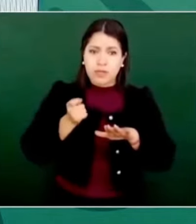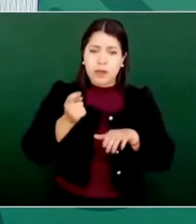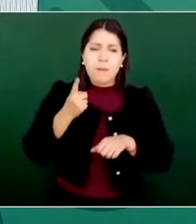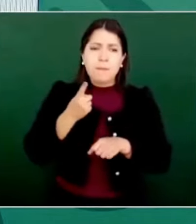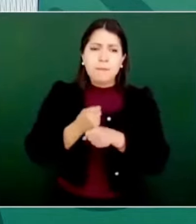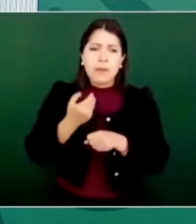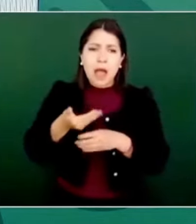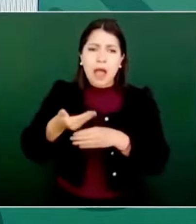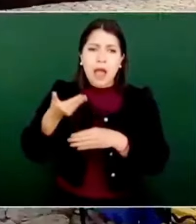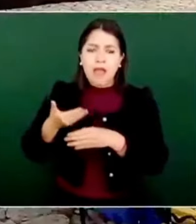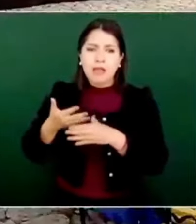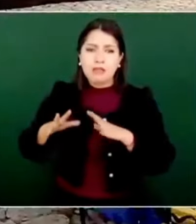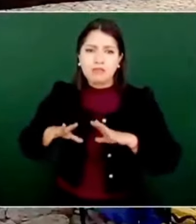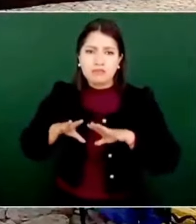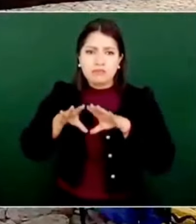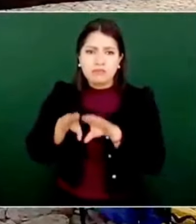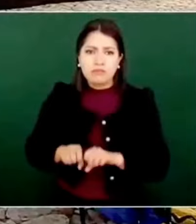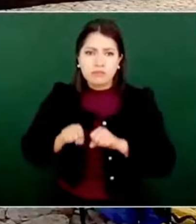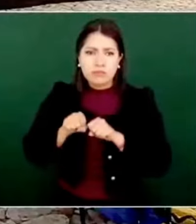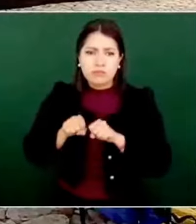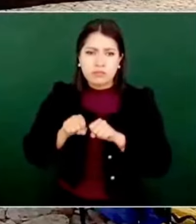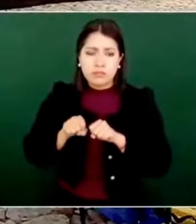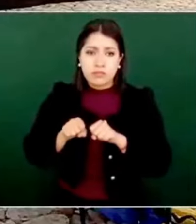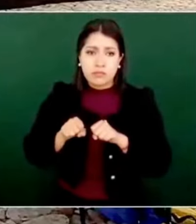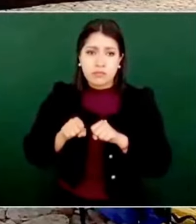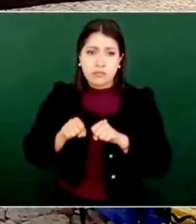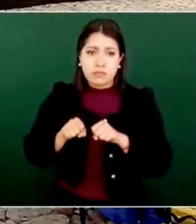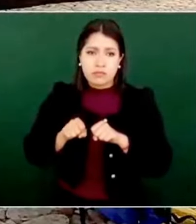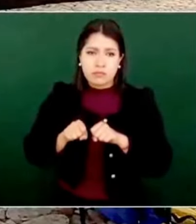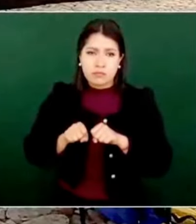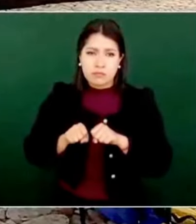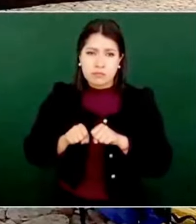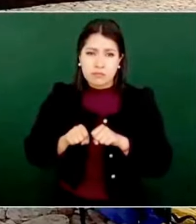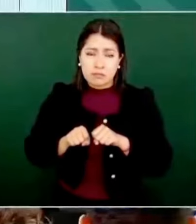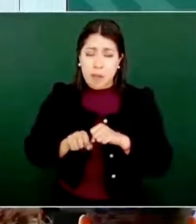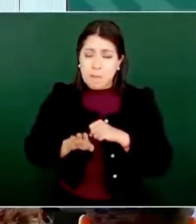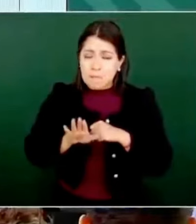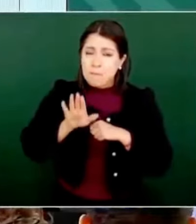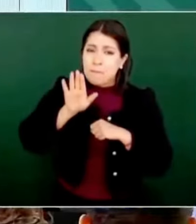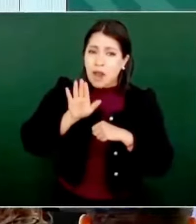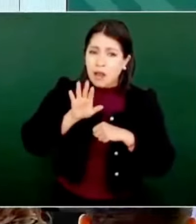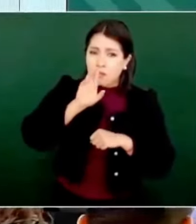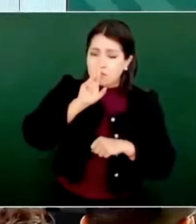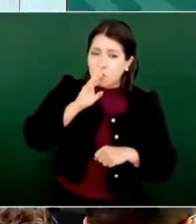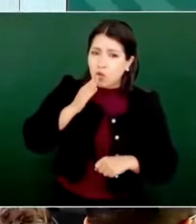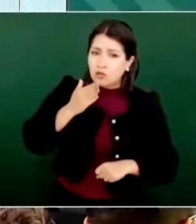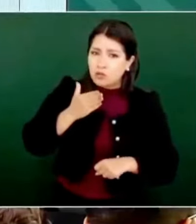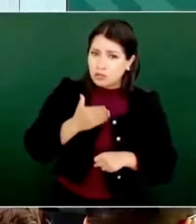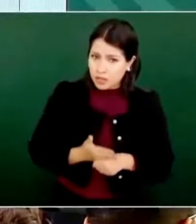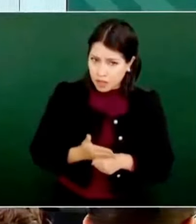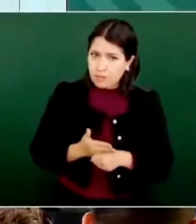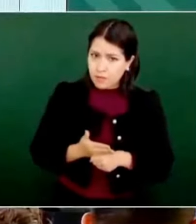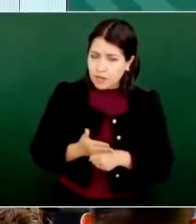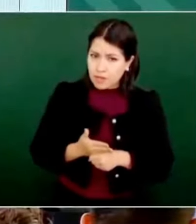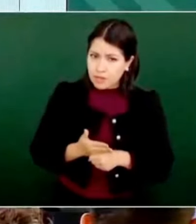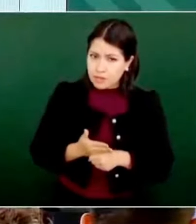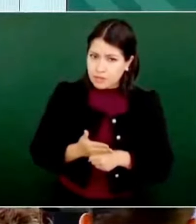detienen a presuntos responsables por la desaparición de los jóvenes es